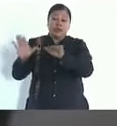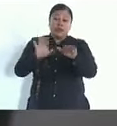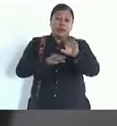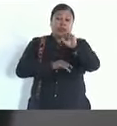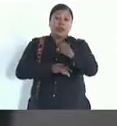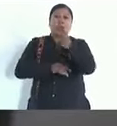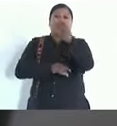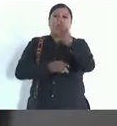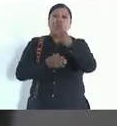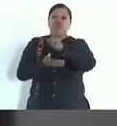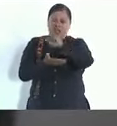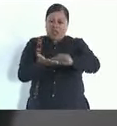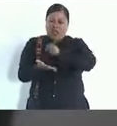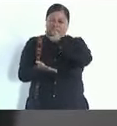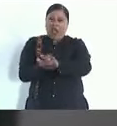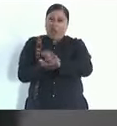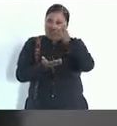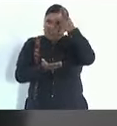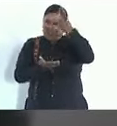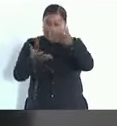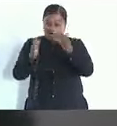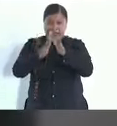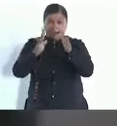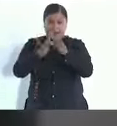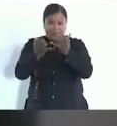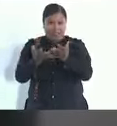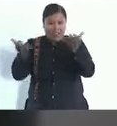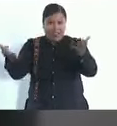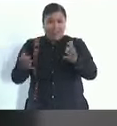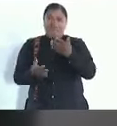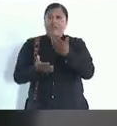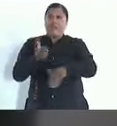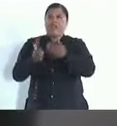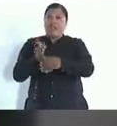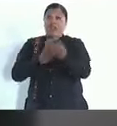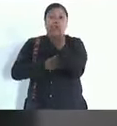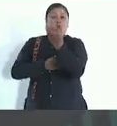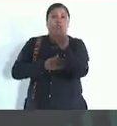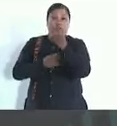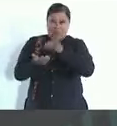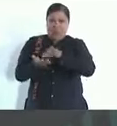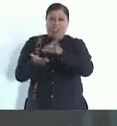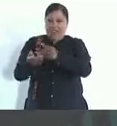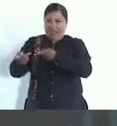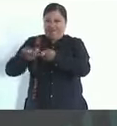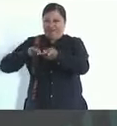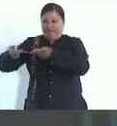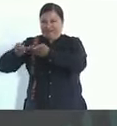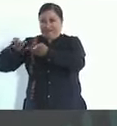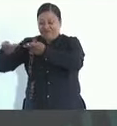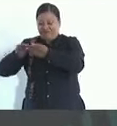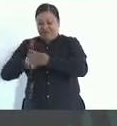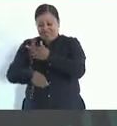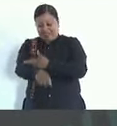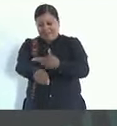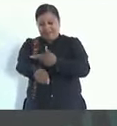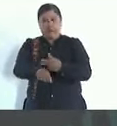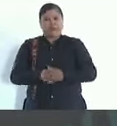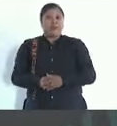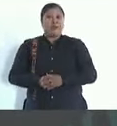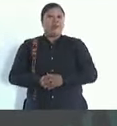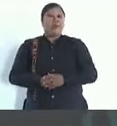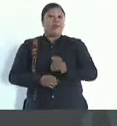1,661 escrituras y hay 400 más en trámite. Por otro lado, durante el